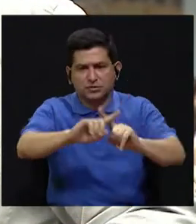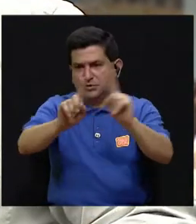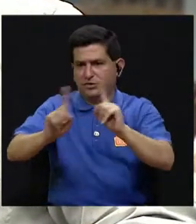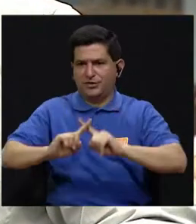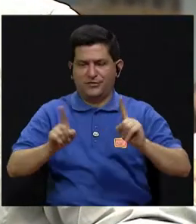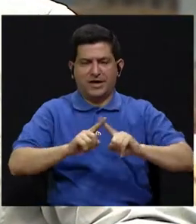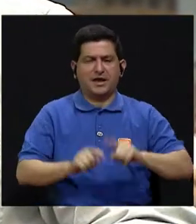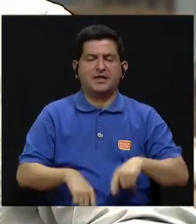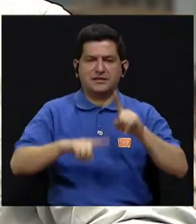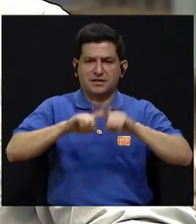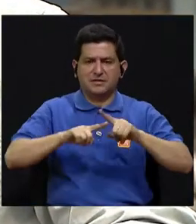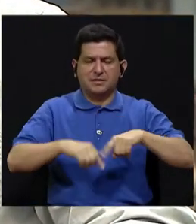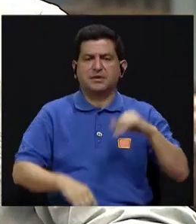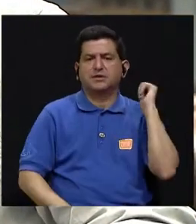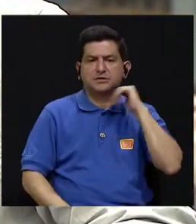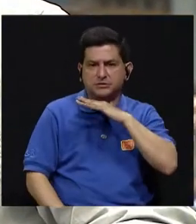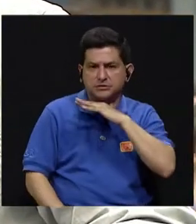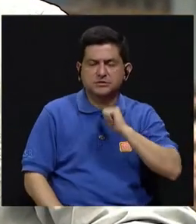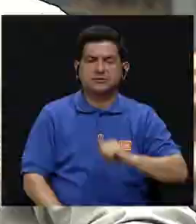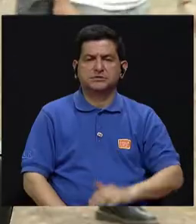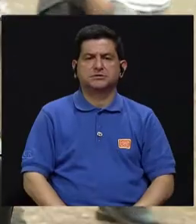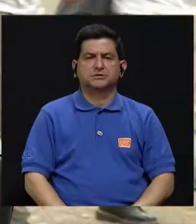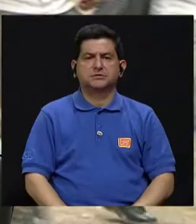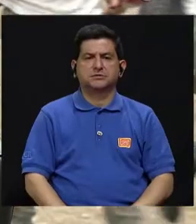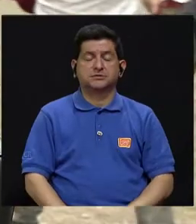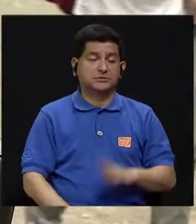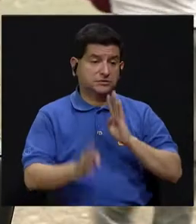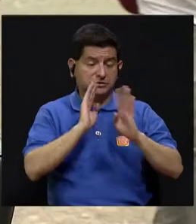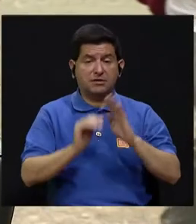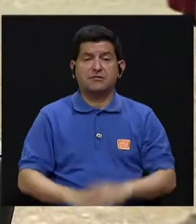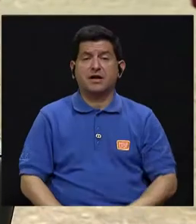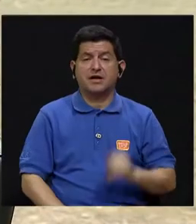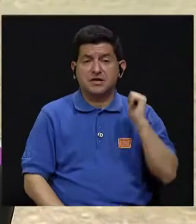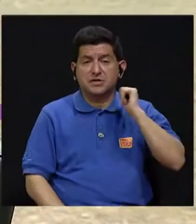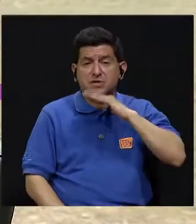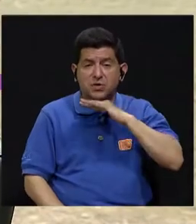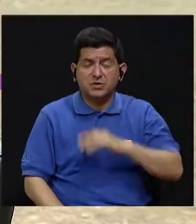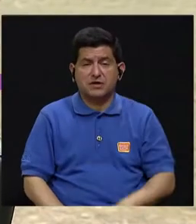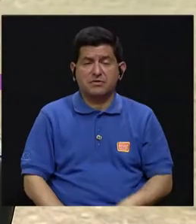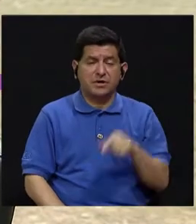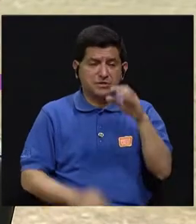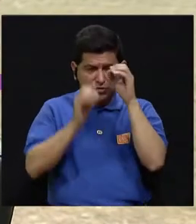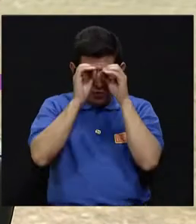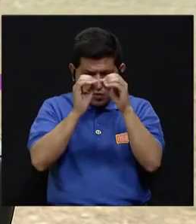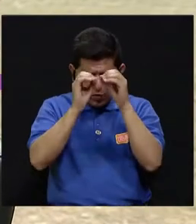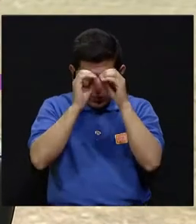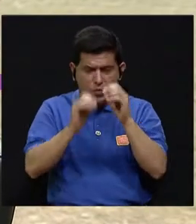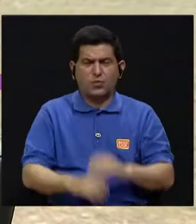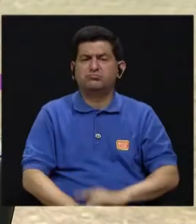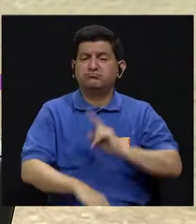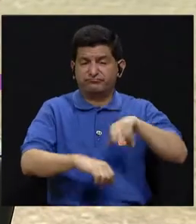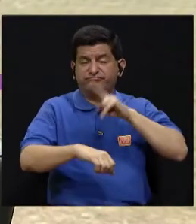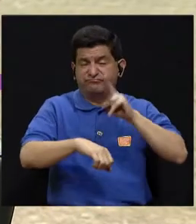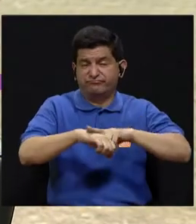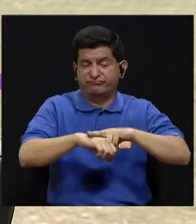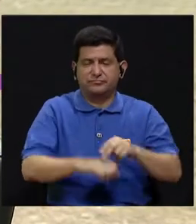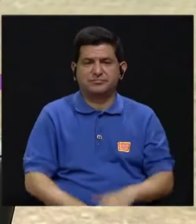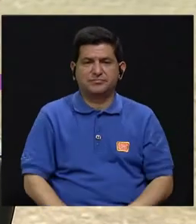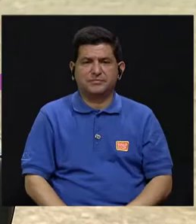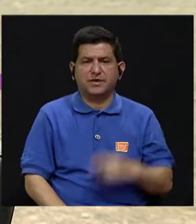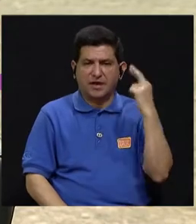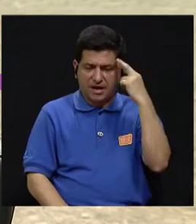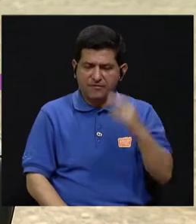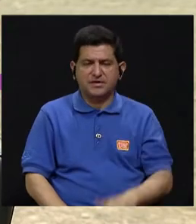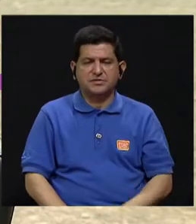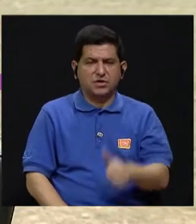muy diversos dependiendo del contaminante que estemos hablando, ¿verdad? Si estamos hablando de contaminación microbiológica, que es una muy frecuente,